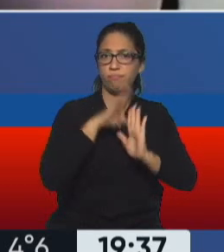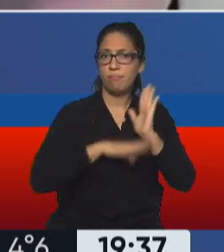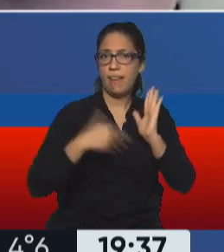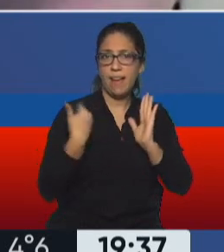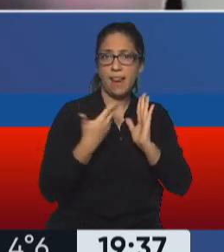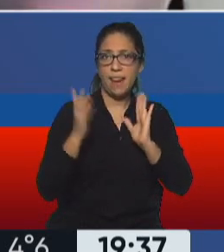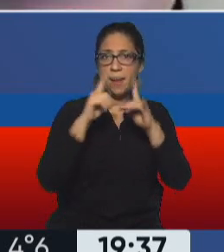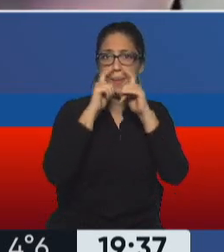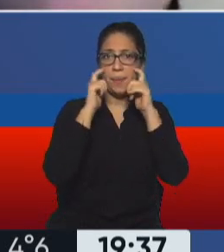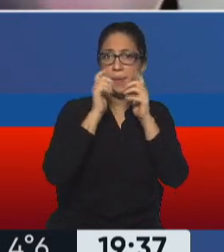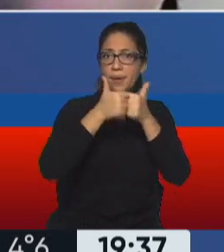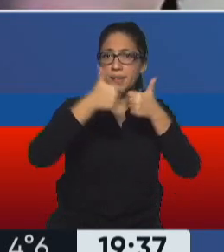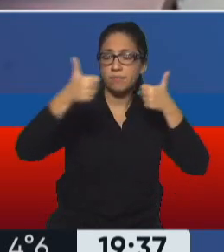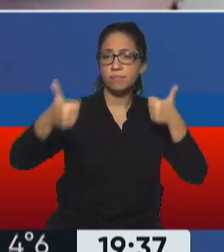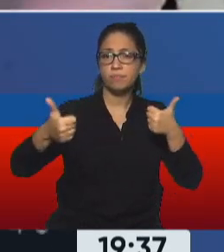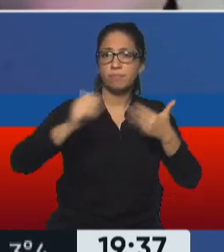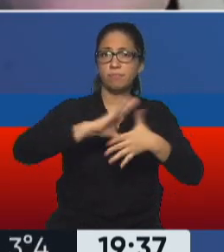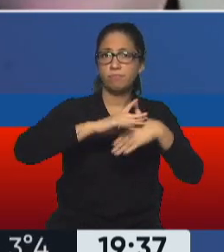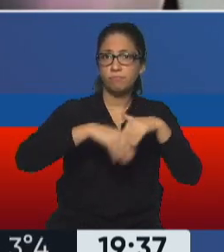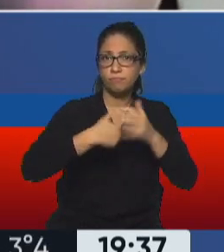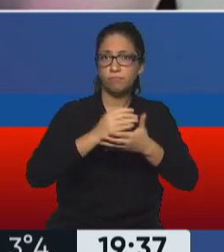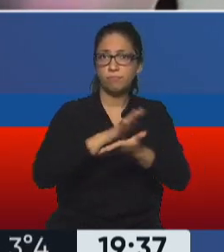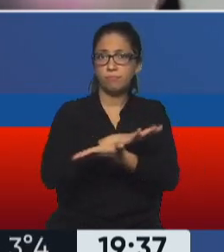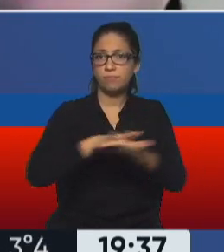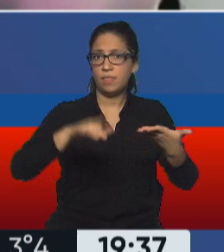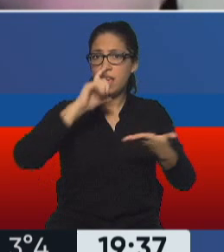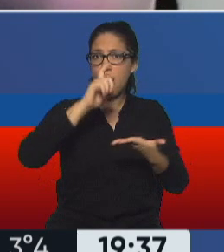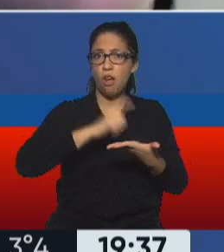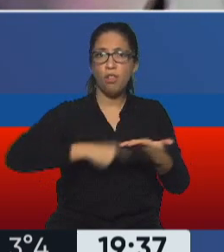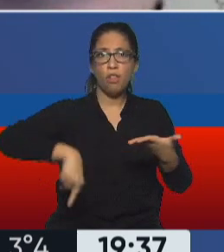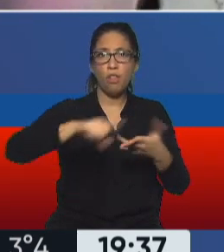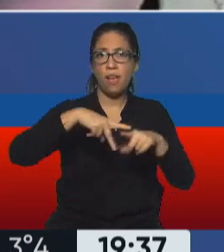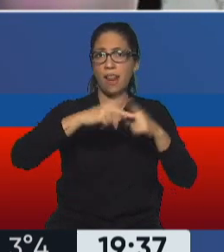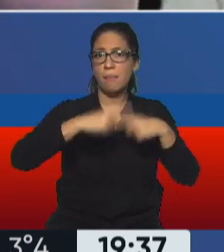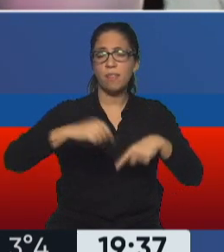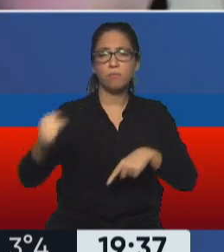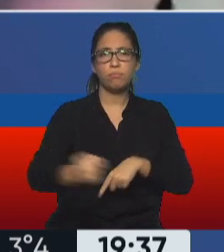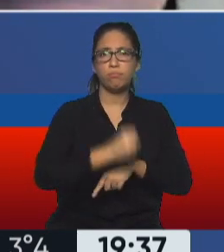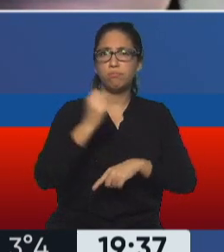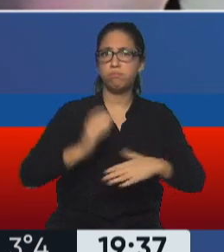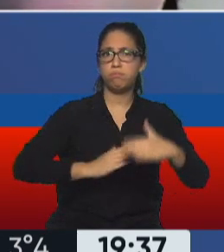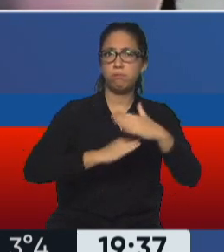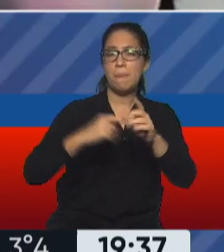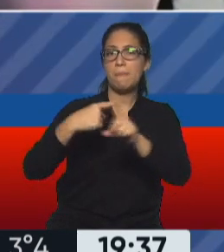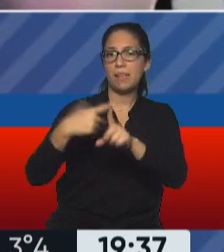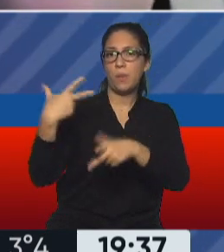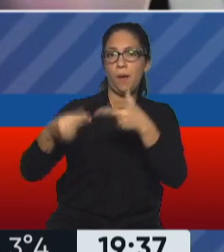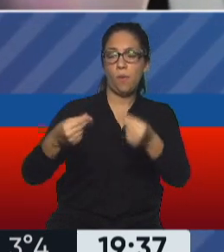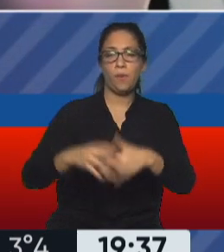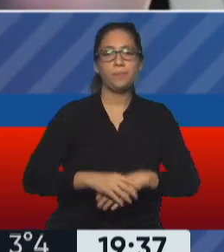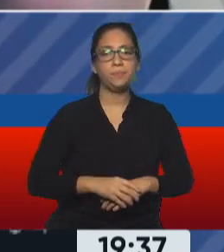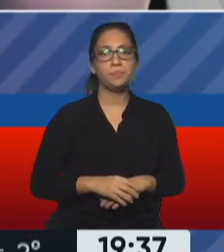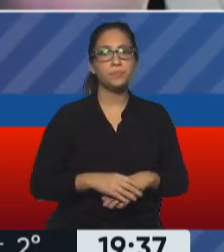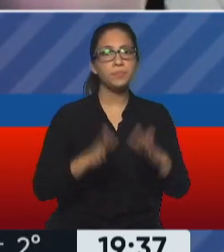generales, barbijo, distanciamiento, higiene y alcohol, siguen siendo herramientas muy importantes además de las vacunas. Muchas gracias,